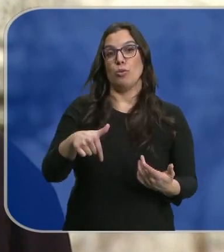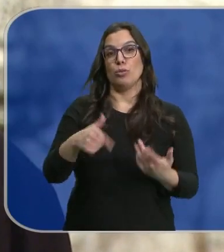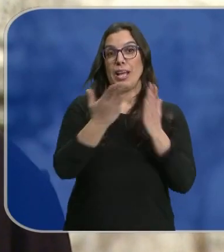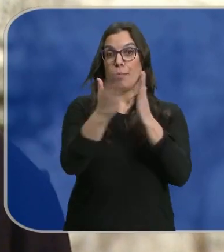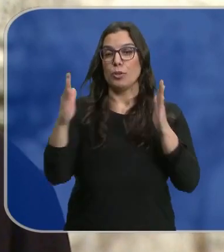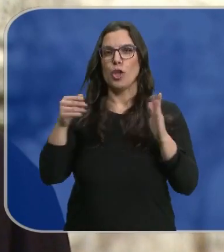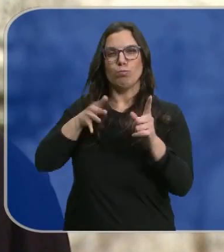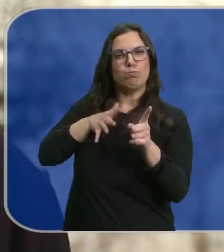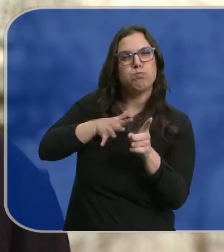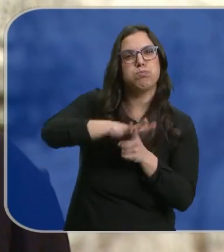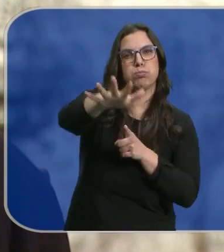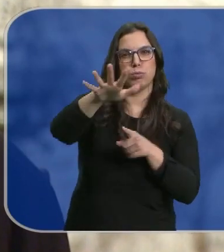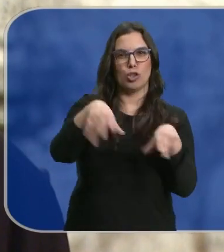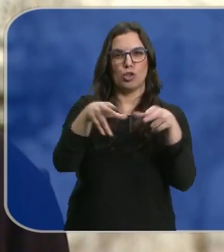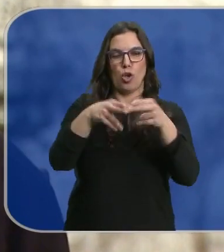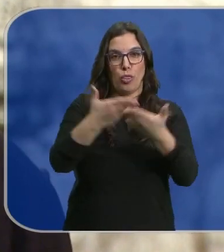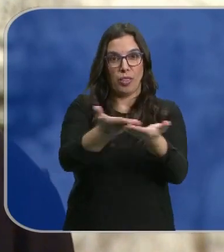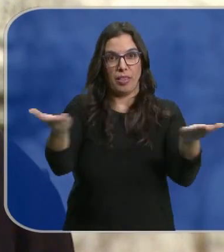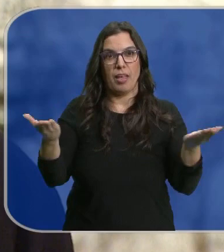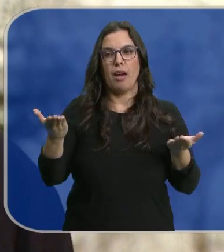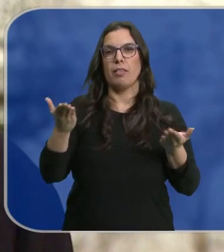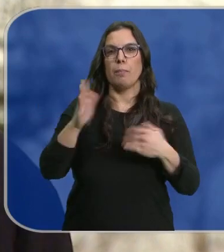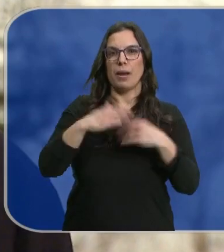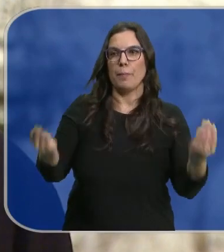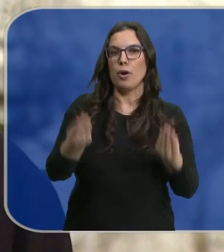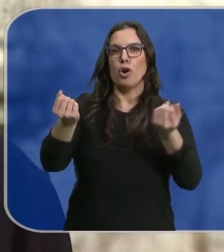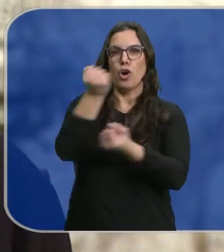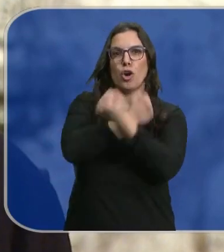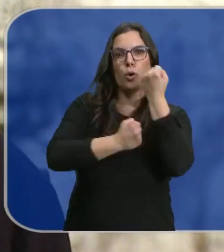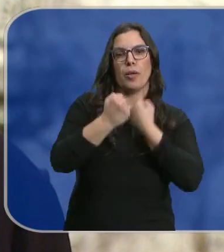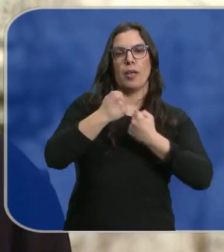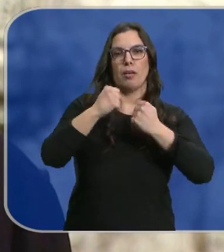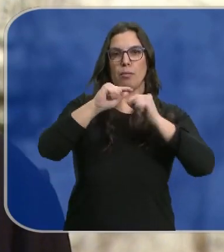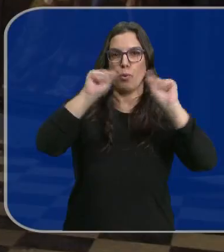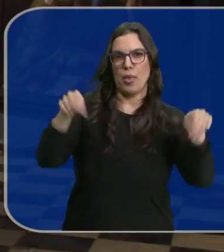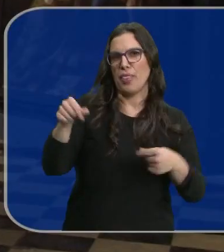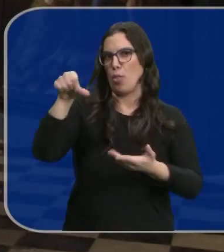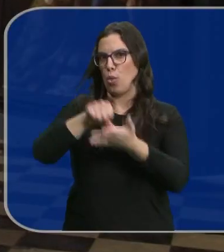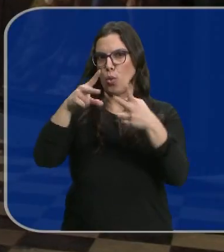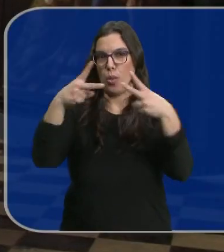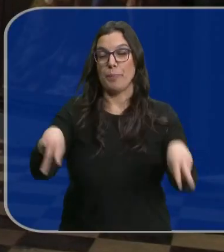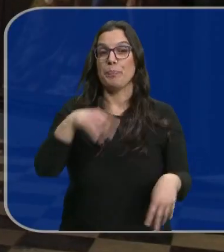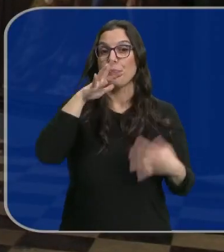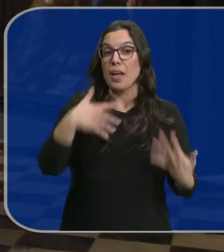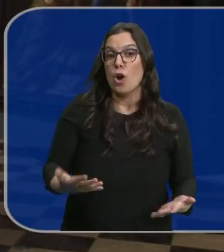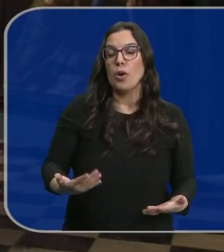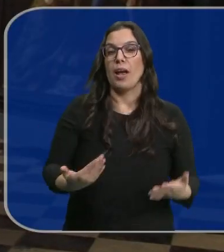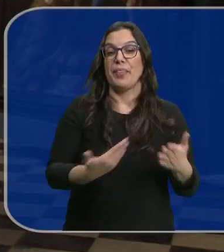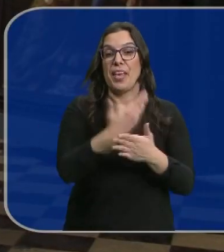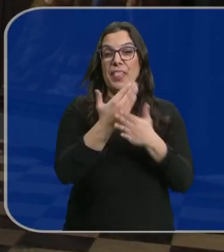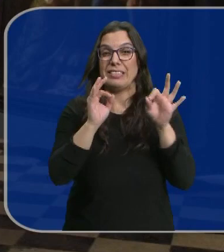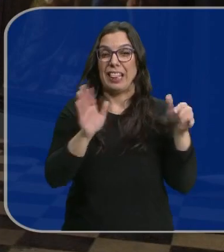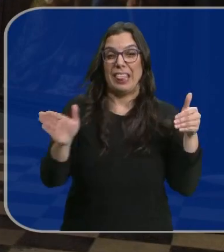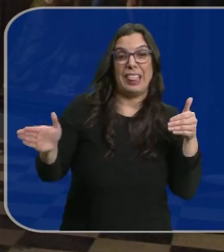acontecimiento tuviera impacto en la sociedad, en la economía provincial y en la ciudad. Ahora, tras unos días de